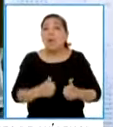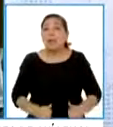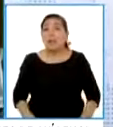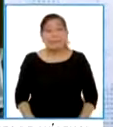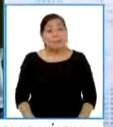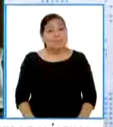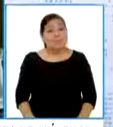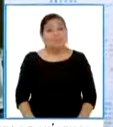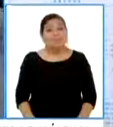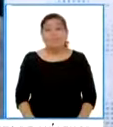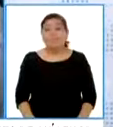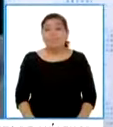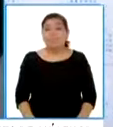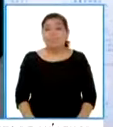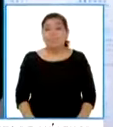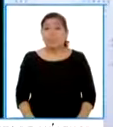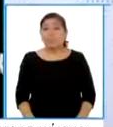Bueno,